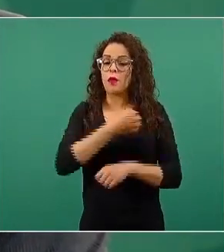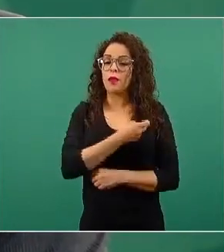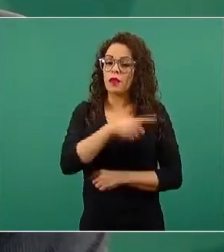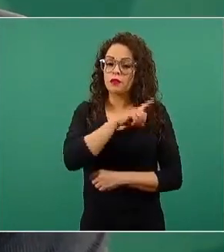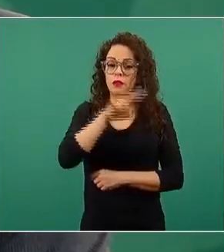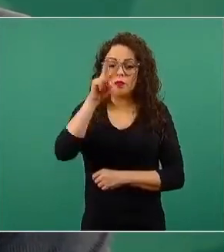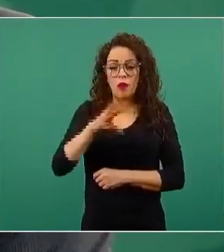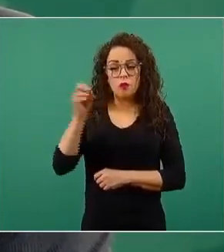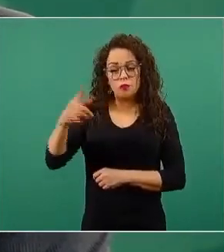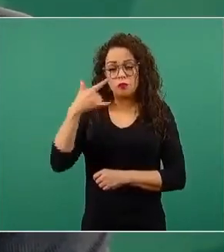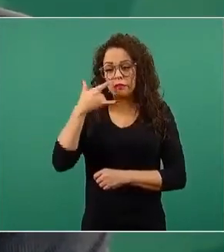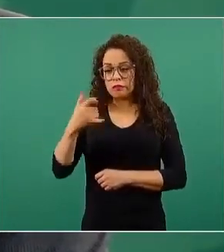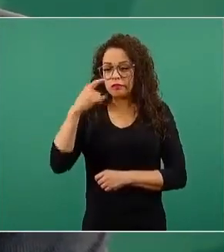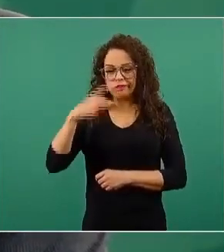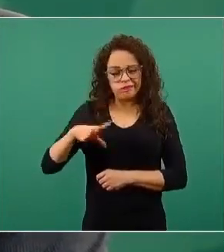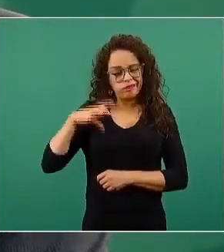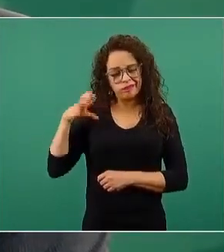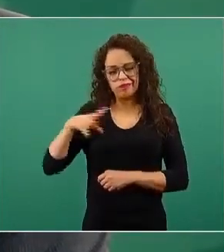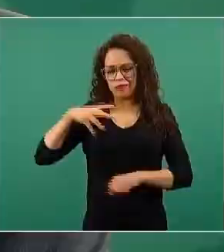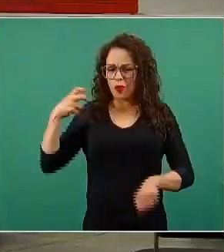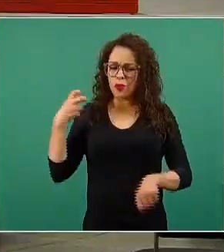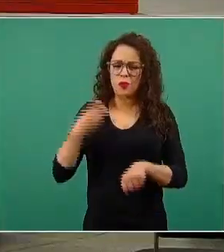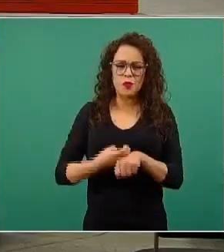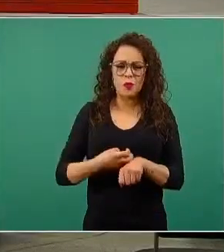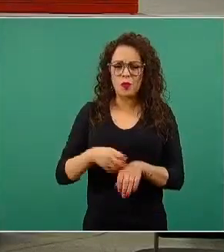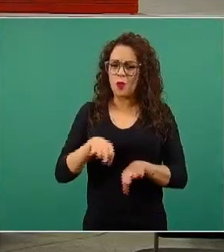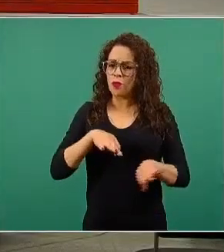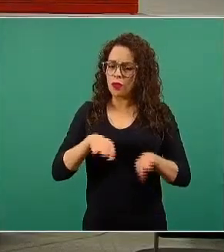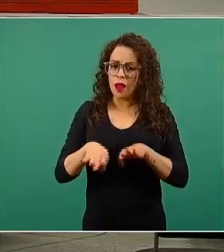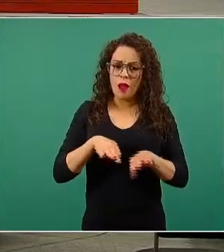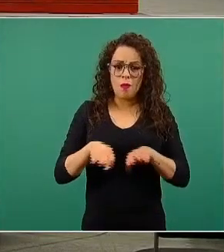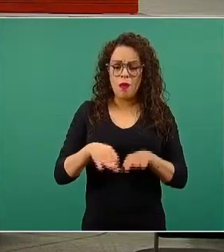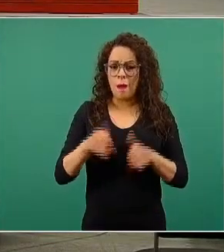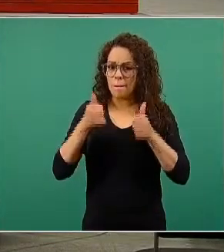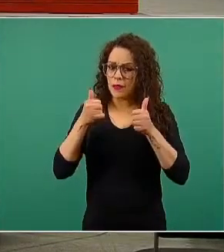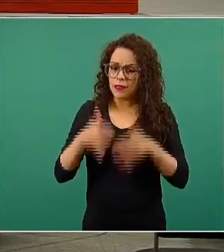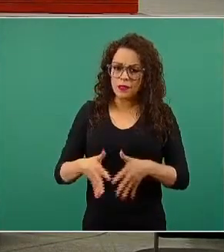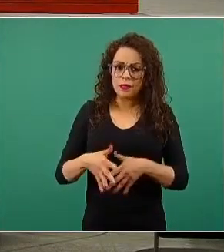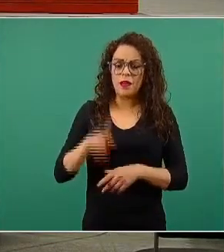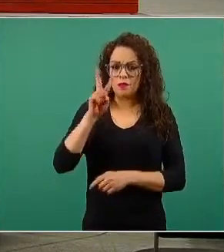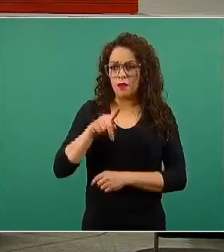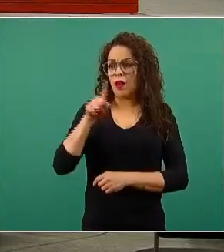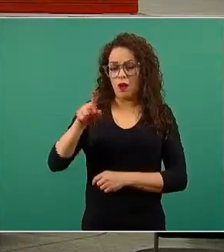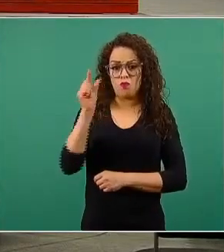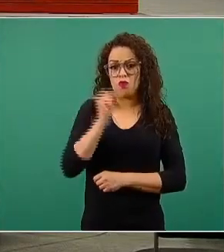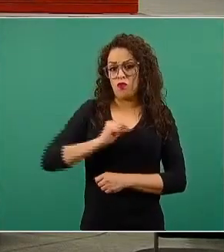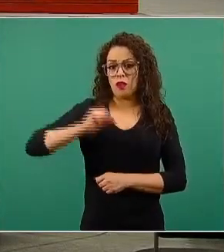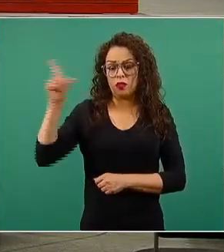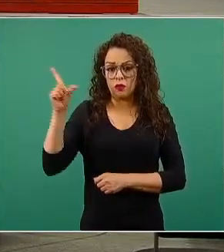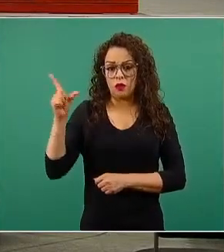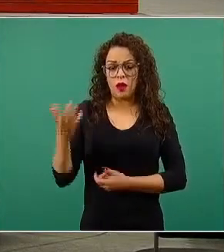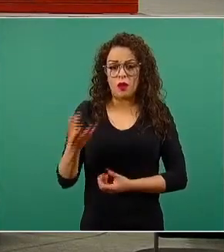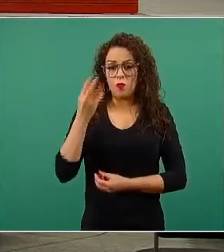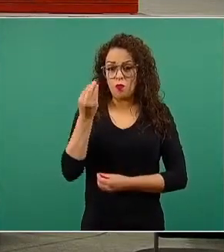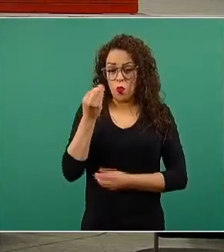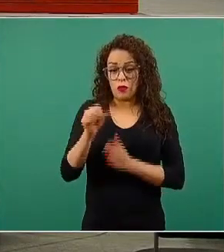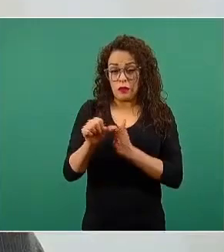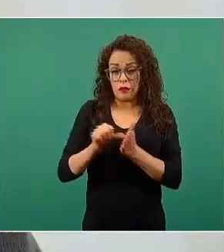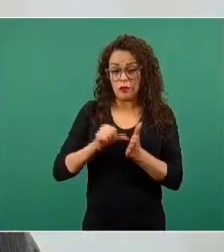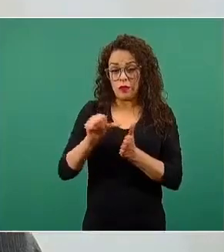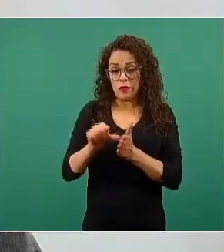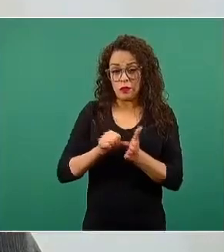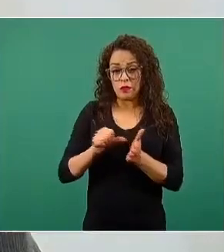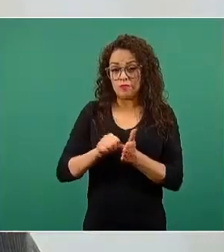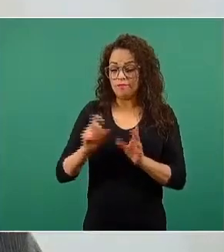por su sacrificio, el desempeño que han tenido, el gran profesionalismo en unas etapas, durante muchos meses,